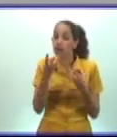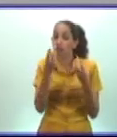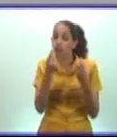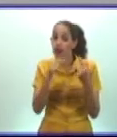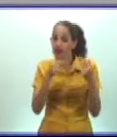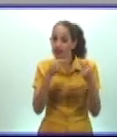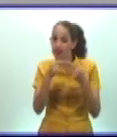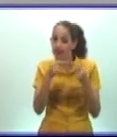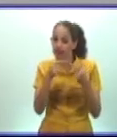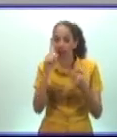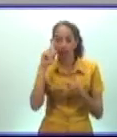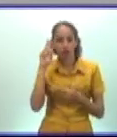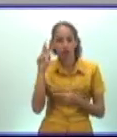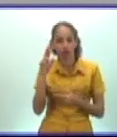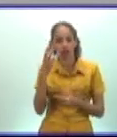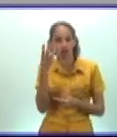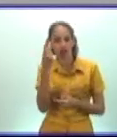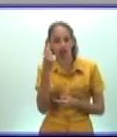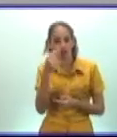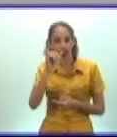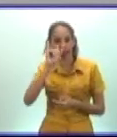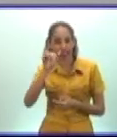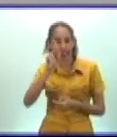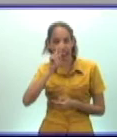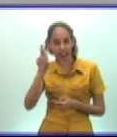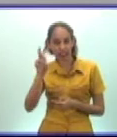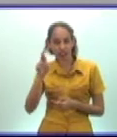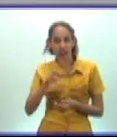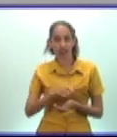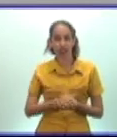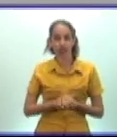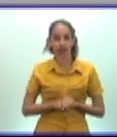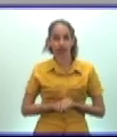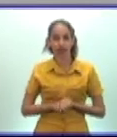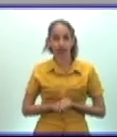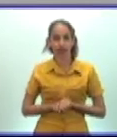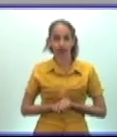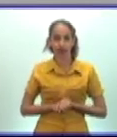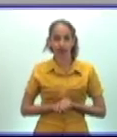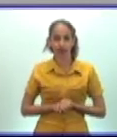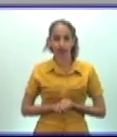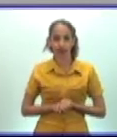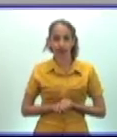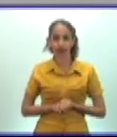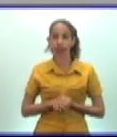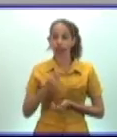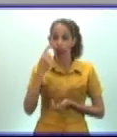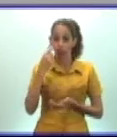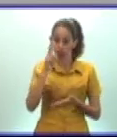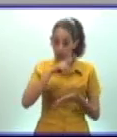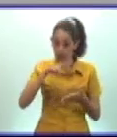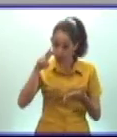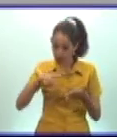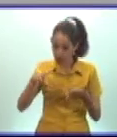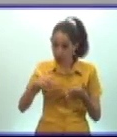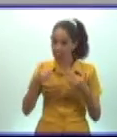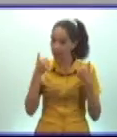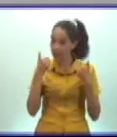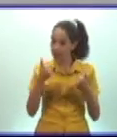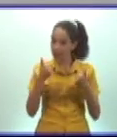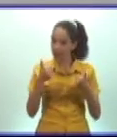irracional. revisen,